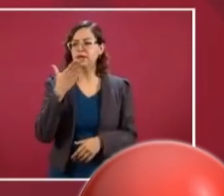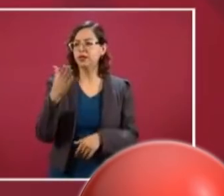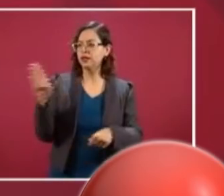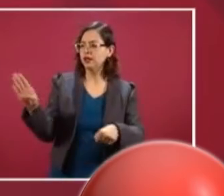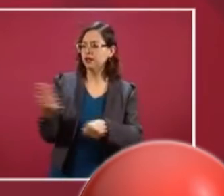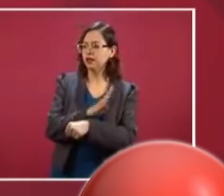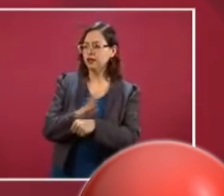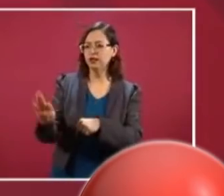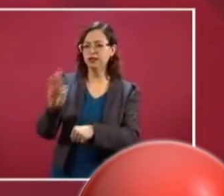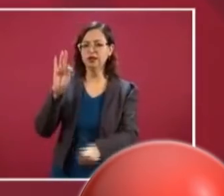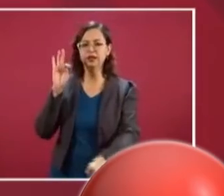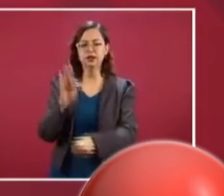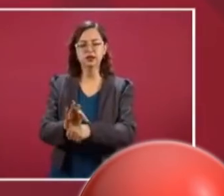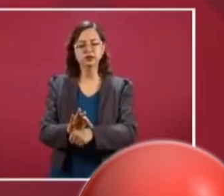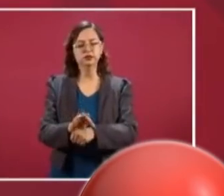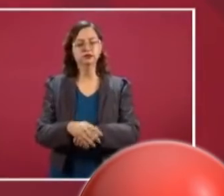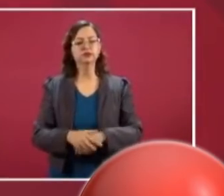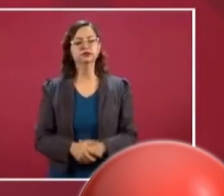Estamos